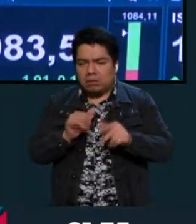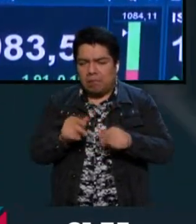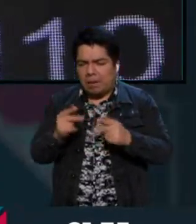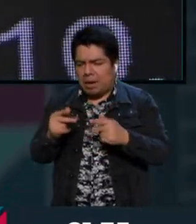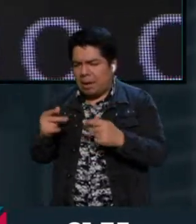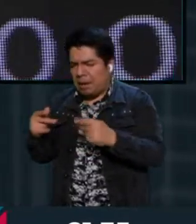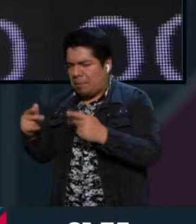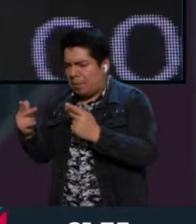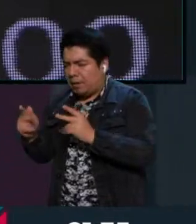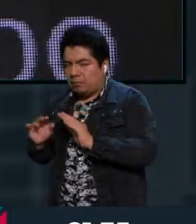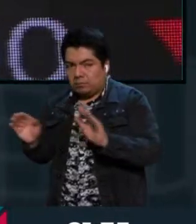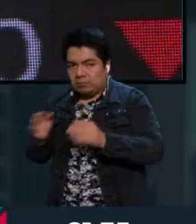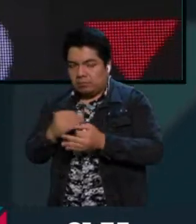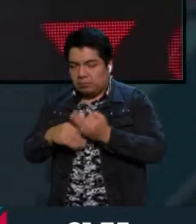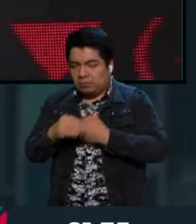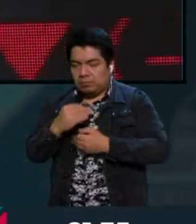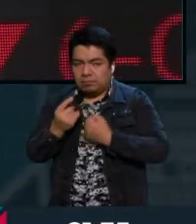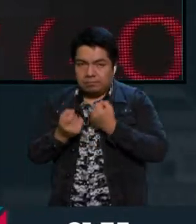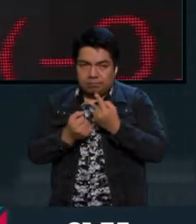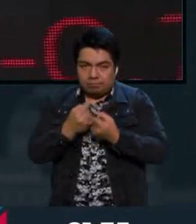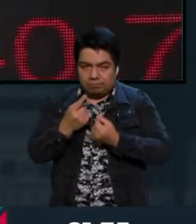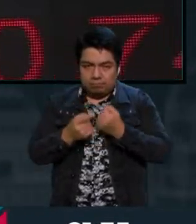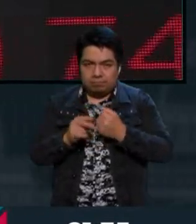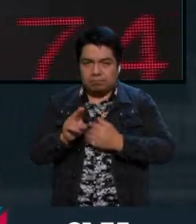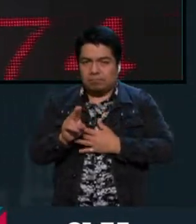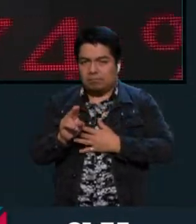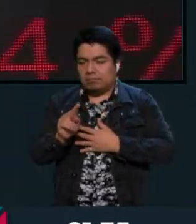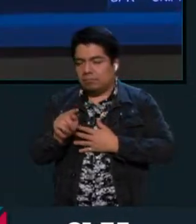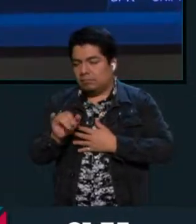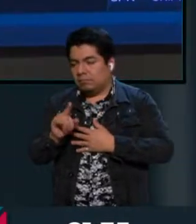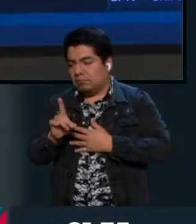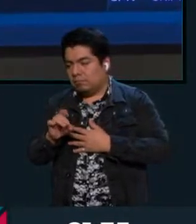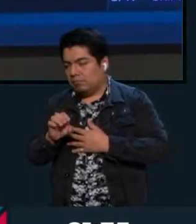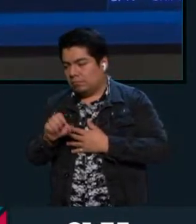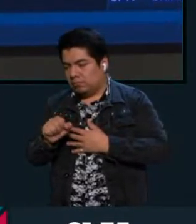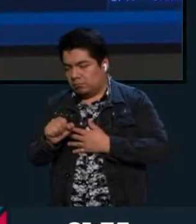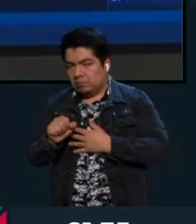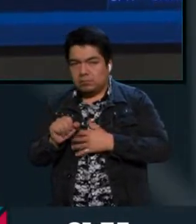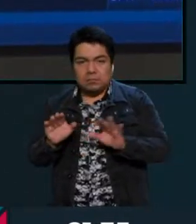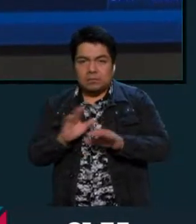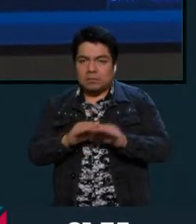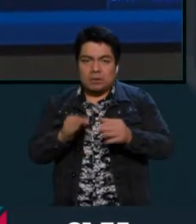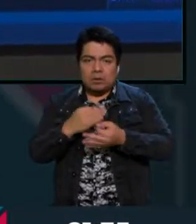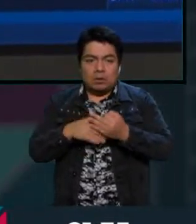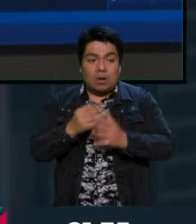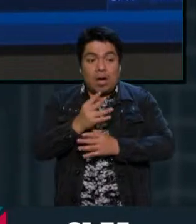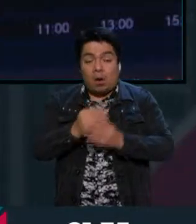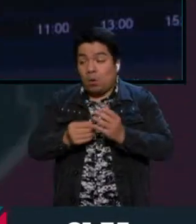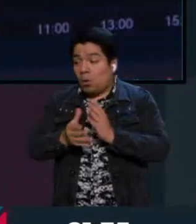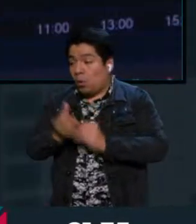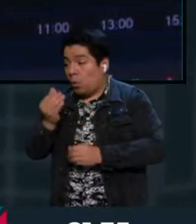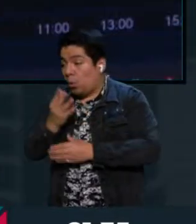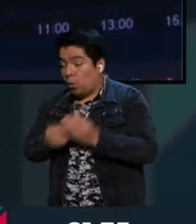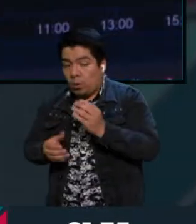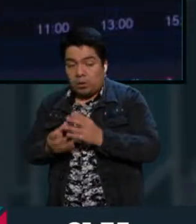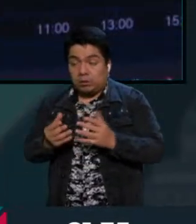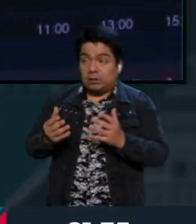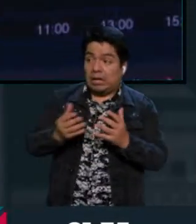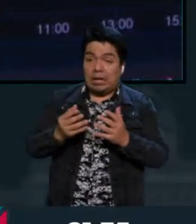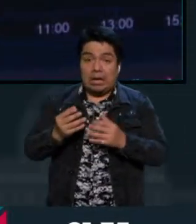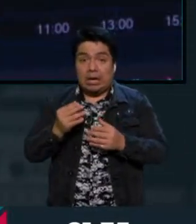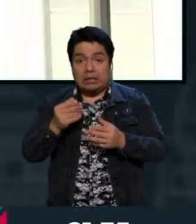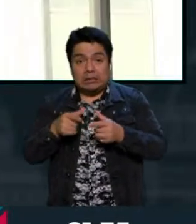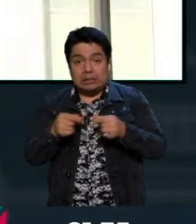para, digamos, tomar algunas de las utilidades que traían acumuladas. Todos tratan de salir al mismo tiempo, ocasionan un pánico en